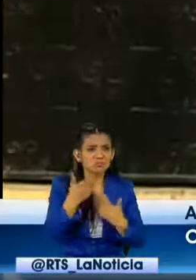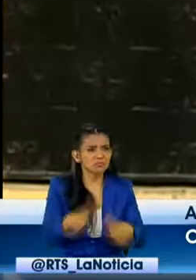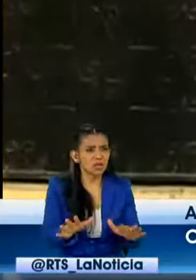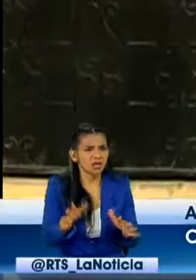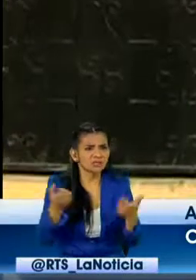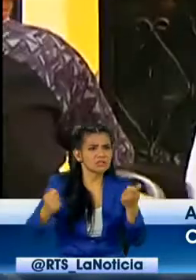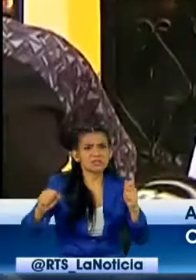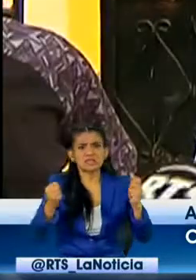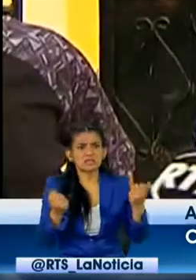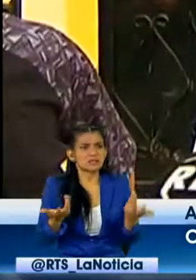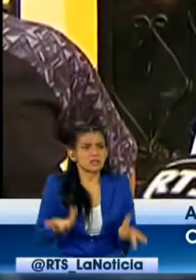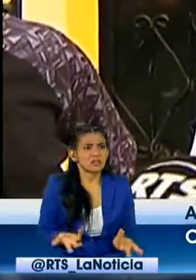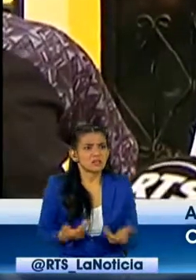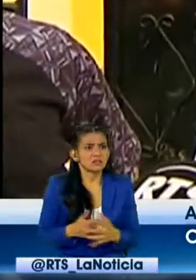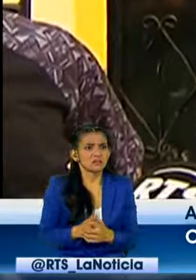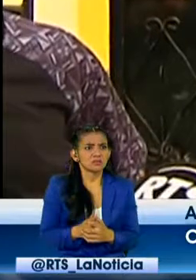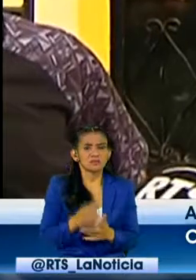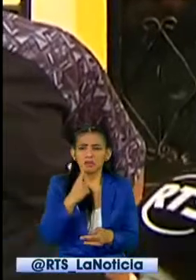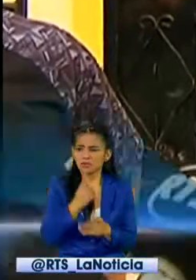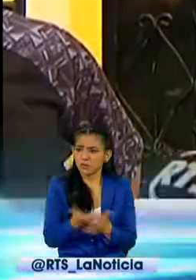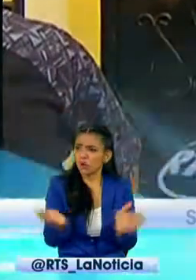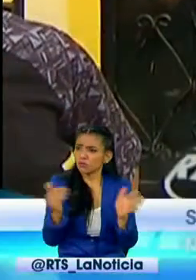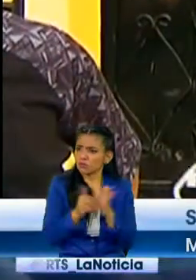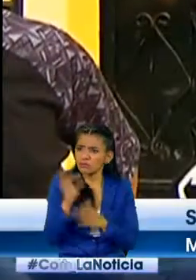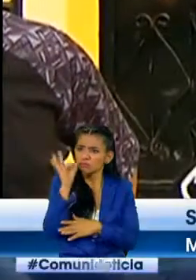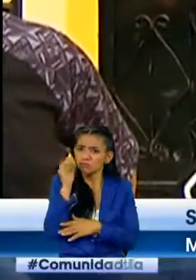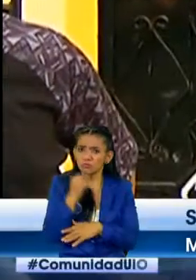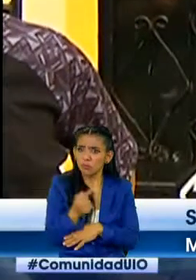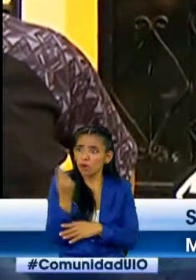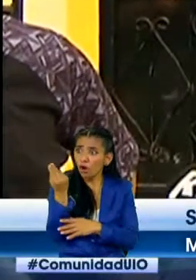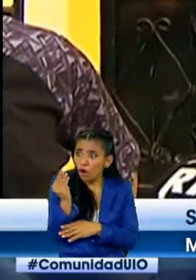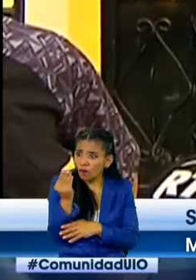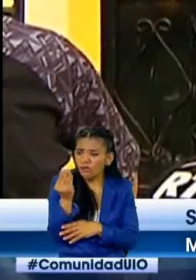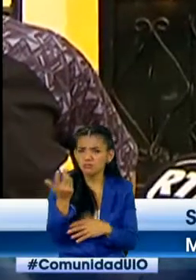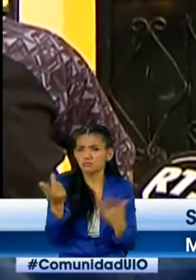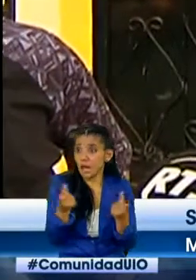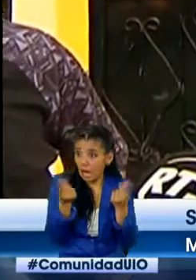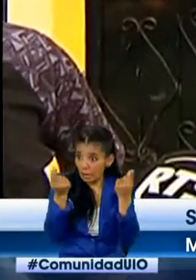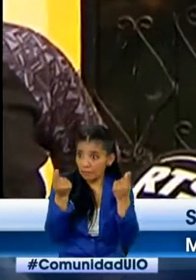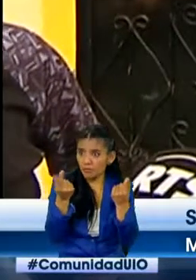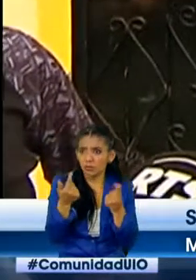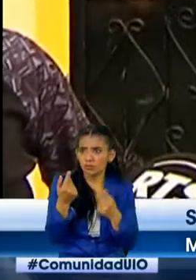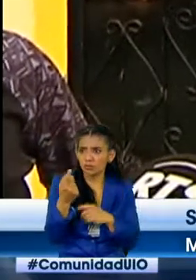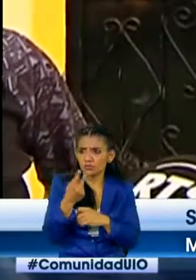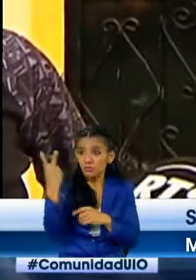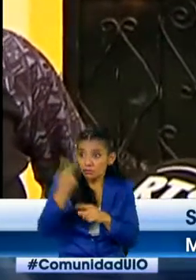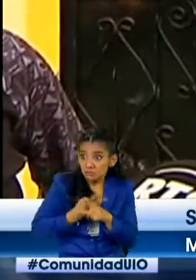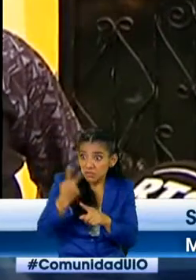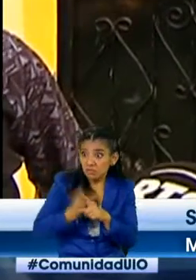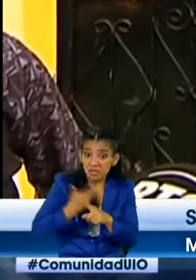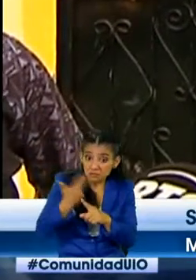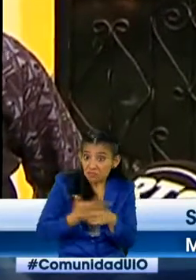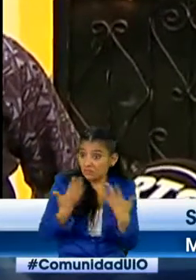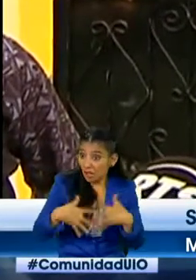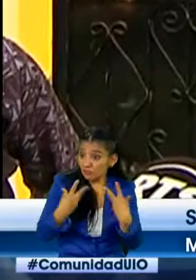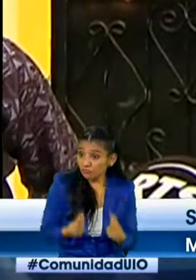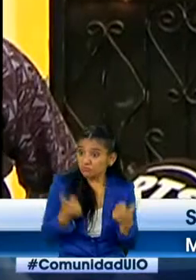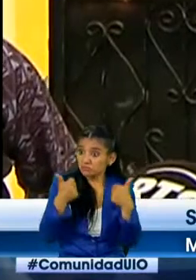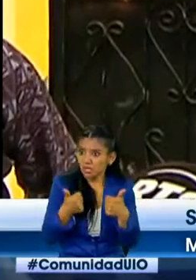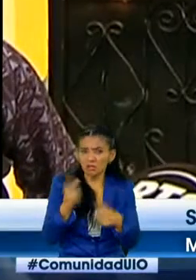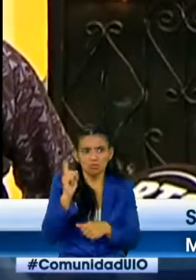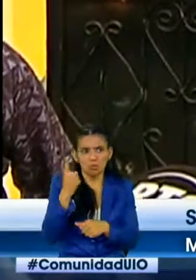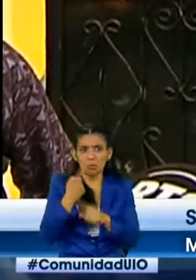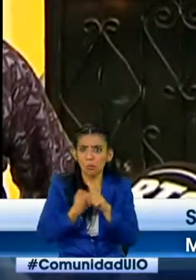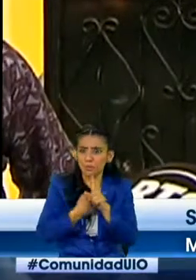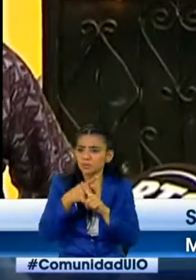la angustia. Claro que vuelvan a recaer, porque un chico no se recupera en 2, 3 meses. Un mes y